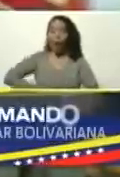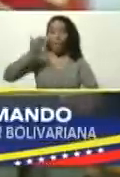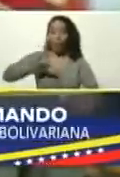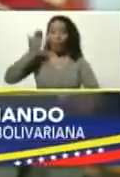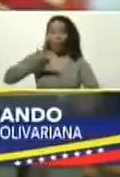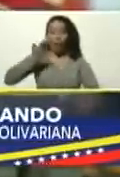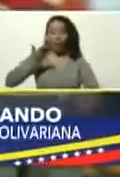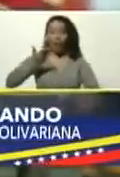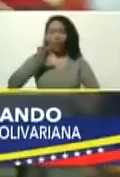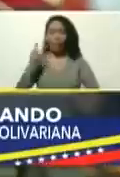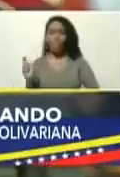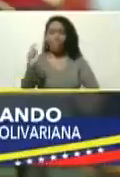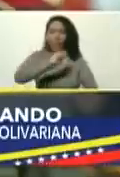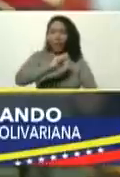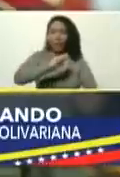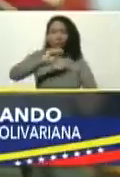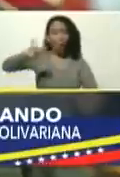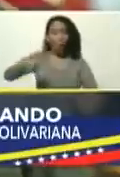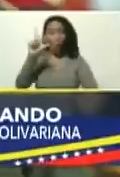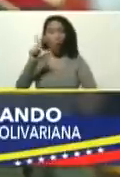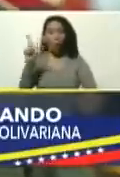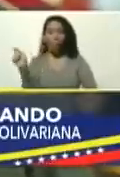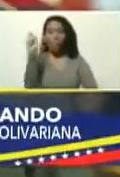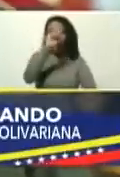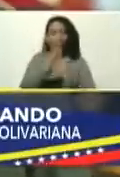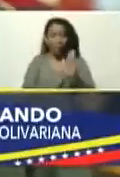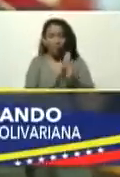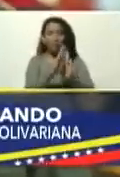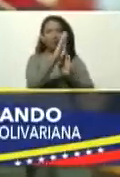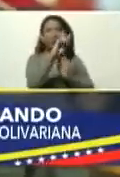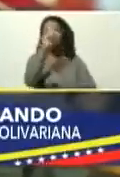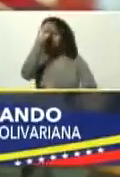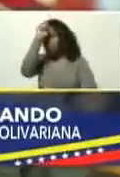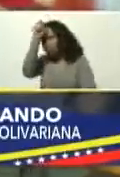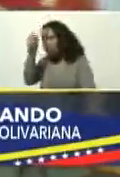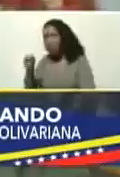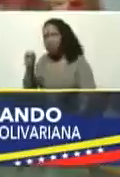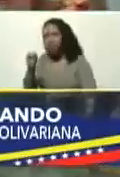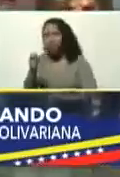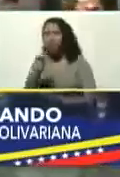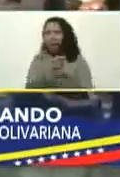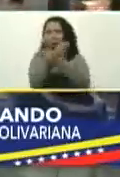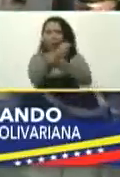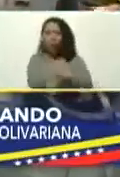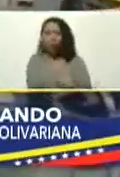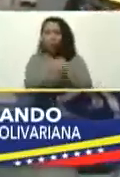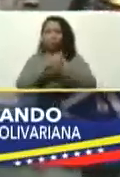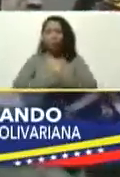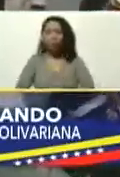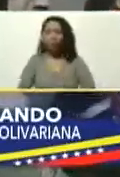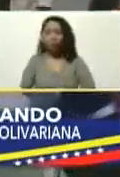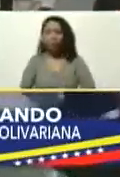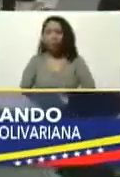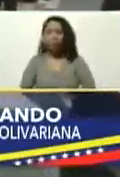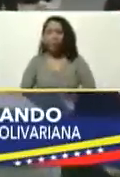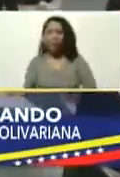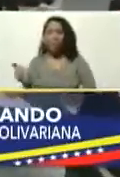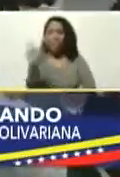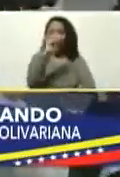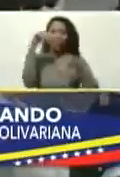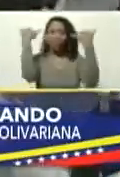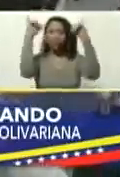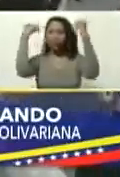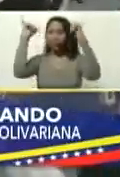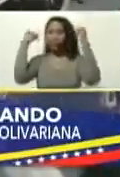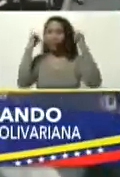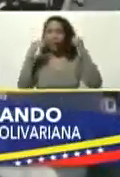julio, mes de ascensos, de reconocimiento, de graduaciones, mes de celebración